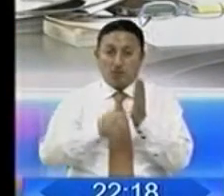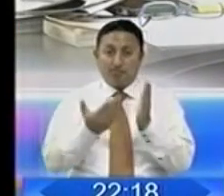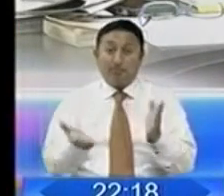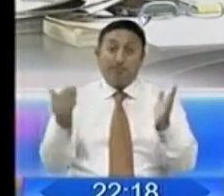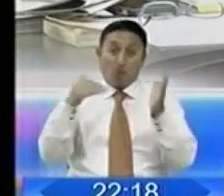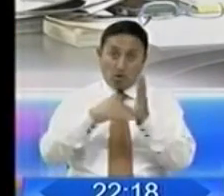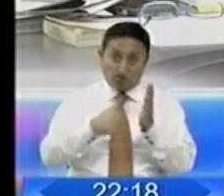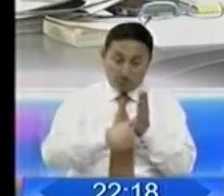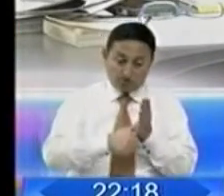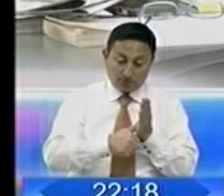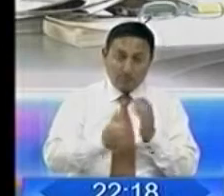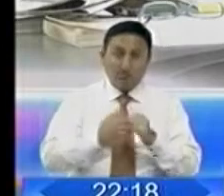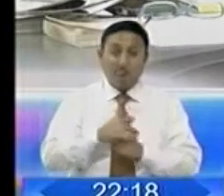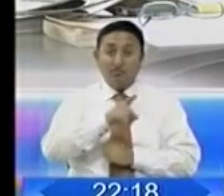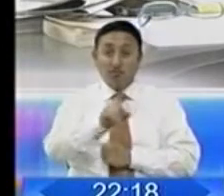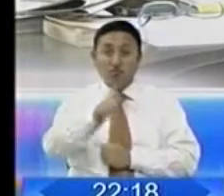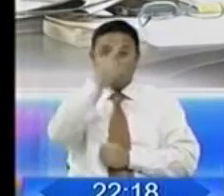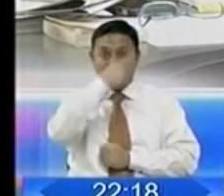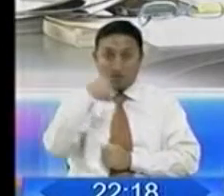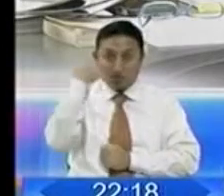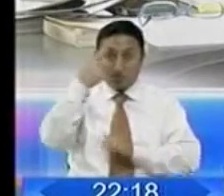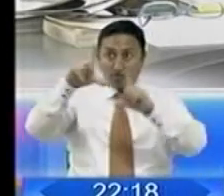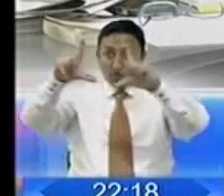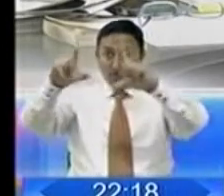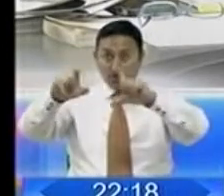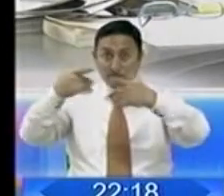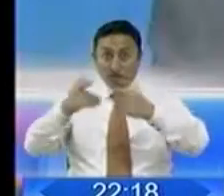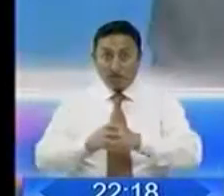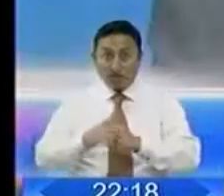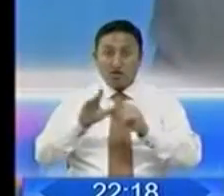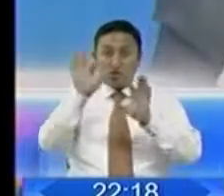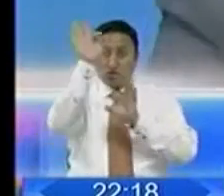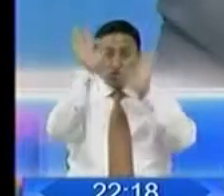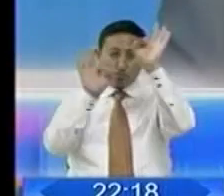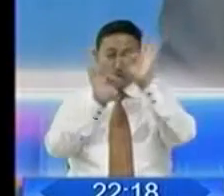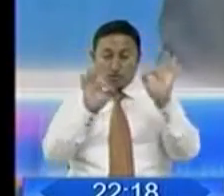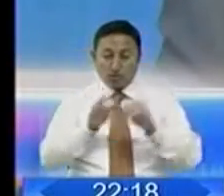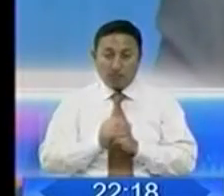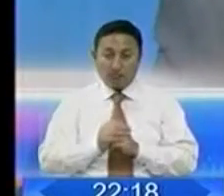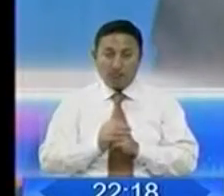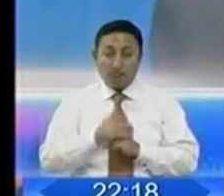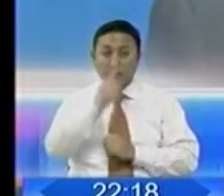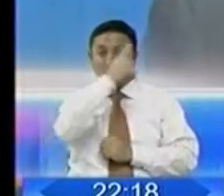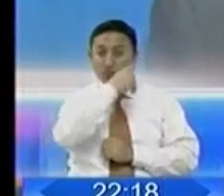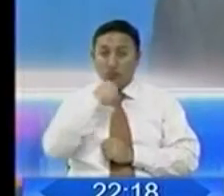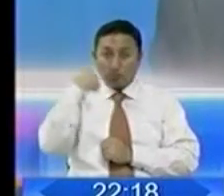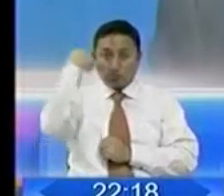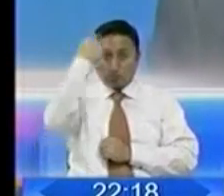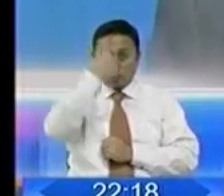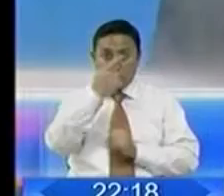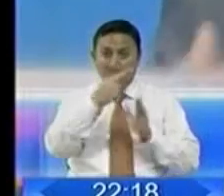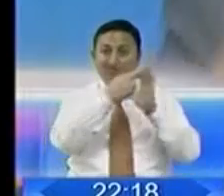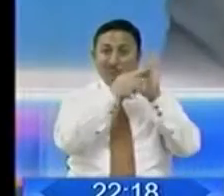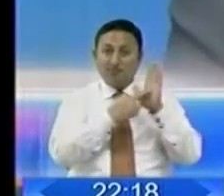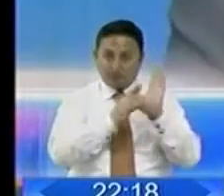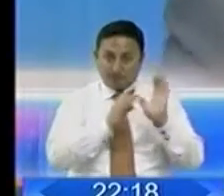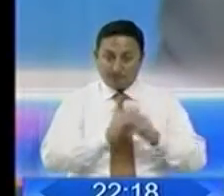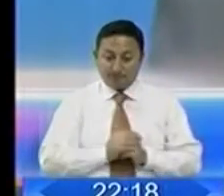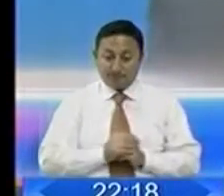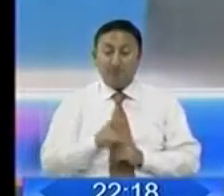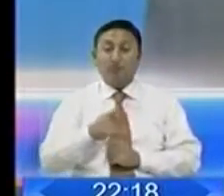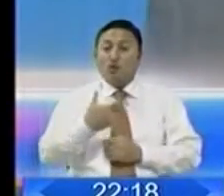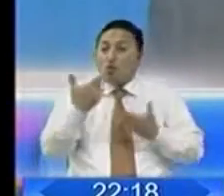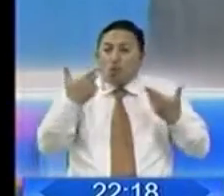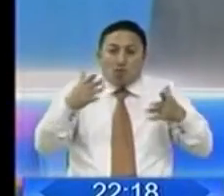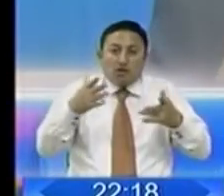cédula, tomaremos una foto de su rostro, se harán los algoritmos necesarios y tendremos una autentificación facial. Cuando usted va a una